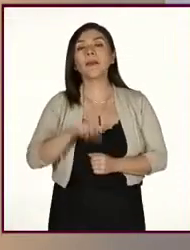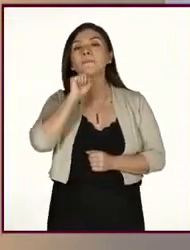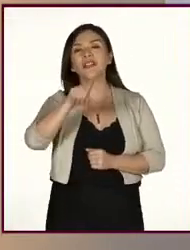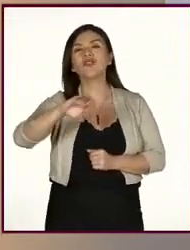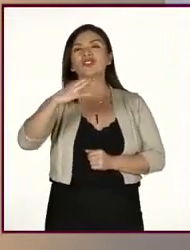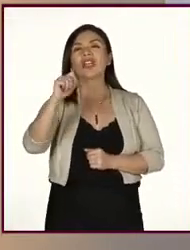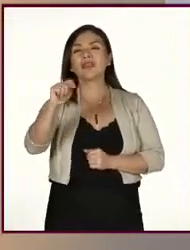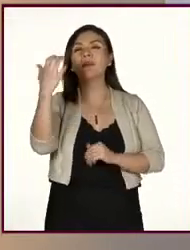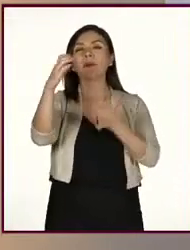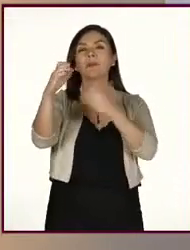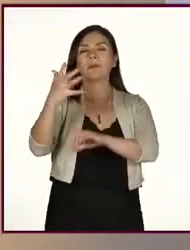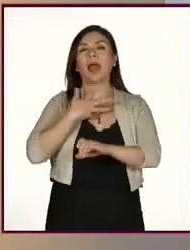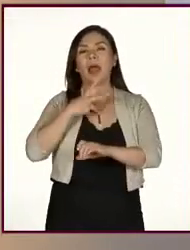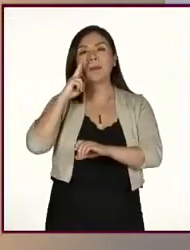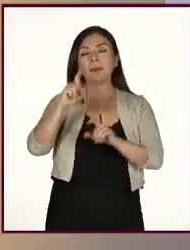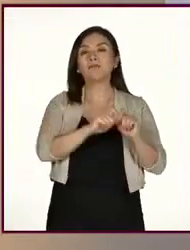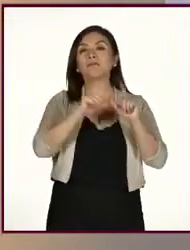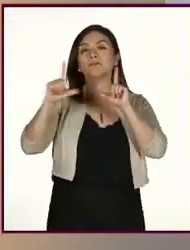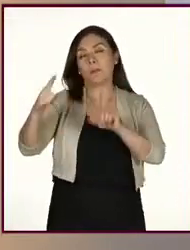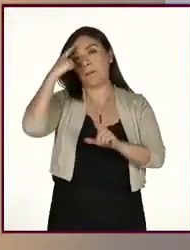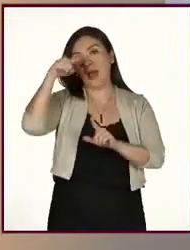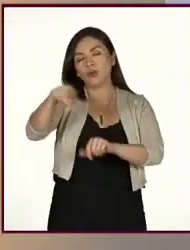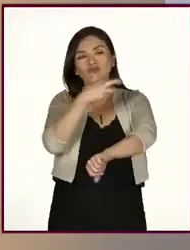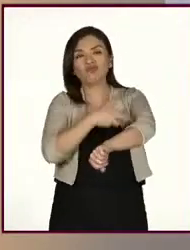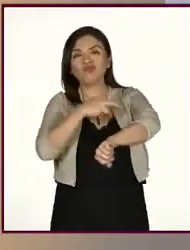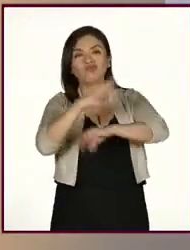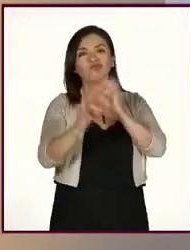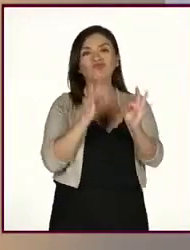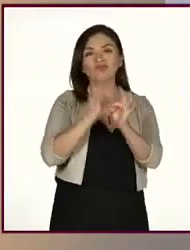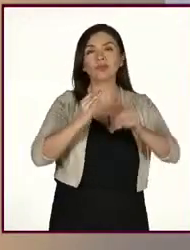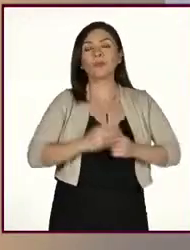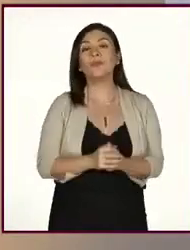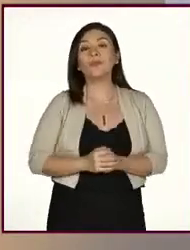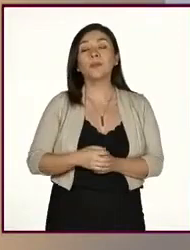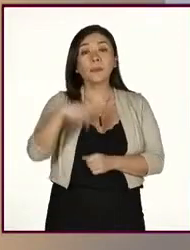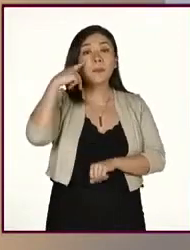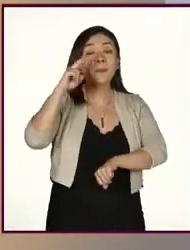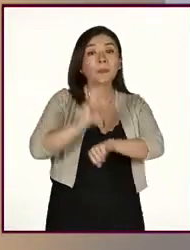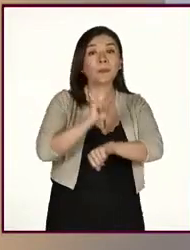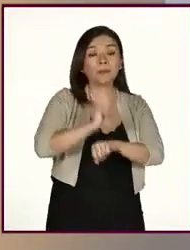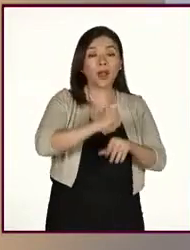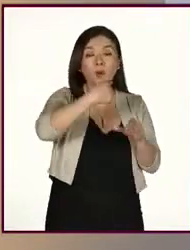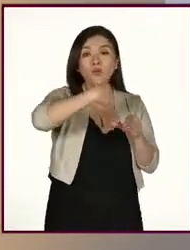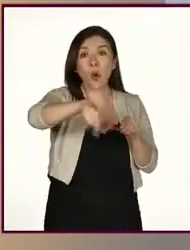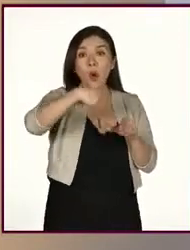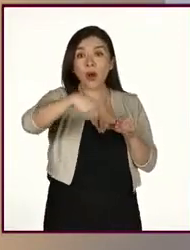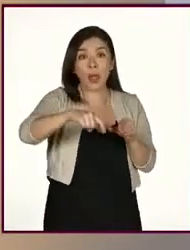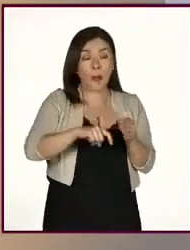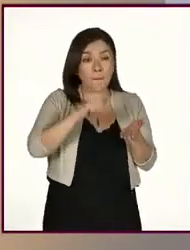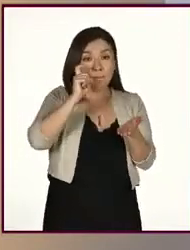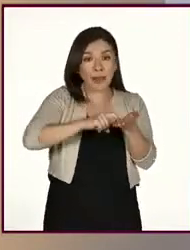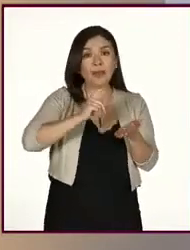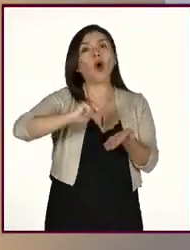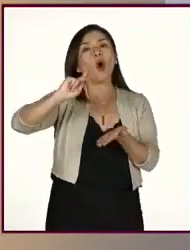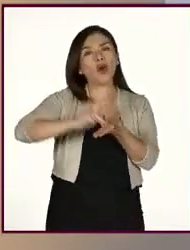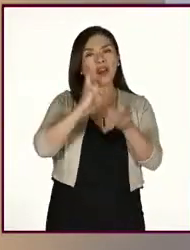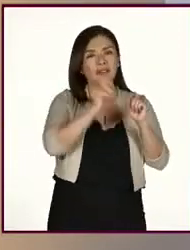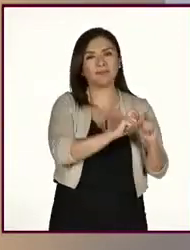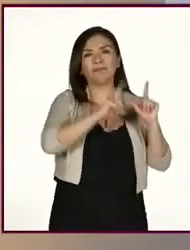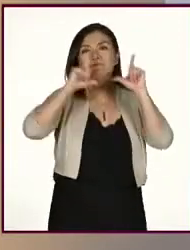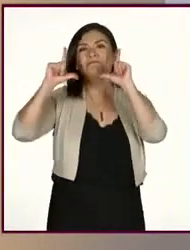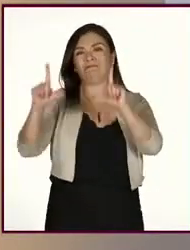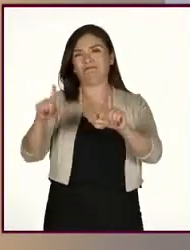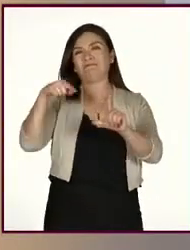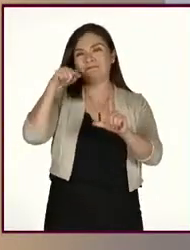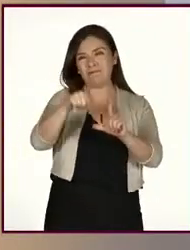chat de esta transmisión para completar el proceso. Validen en su correo electrónico el registro e inicien sesión